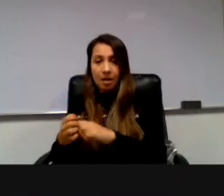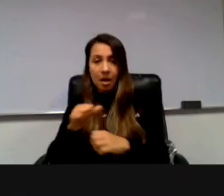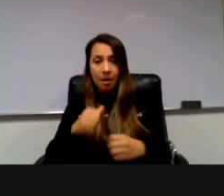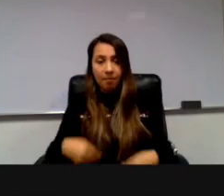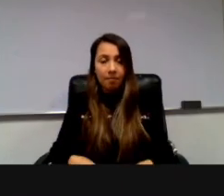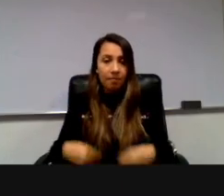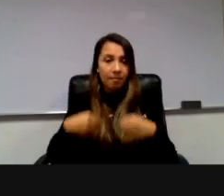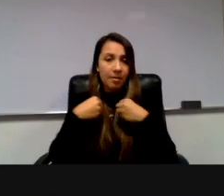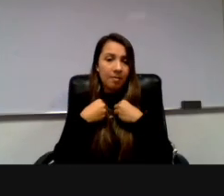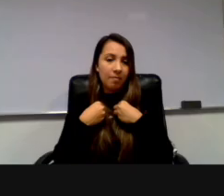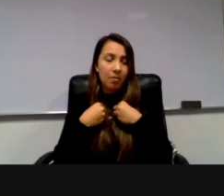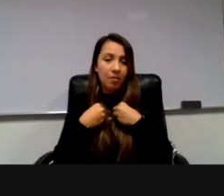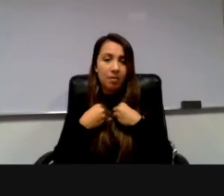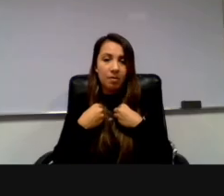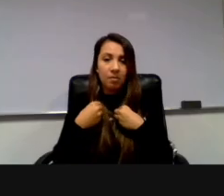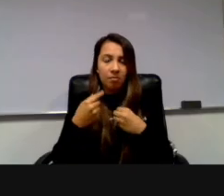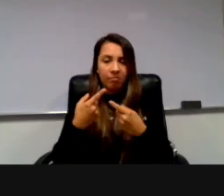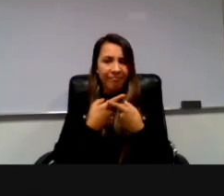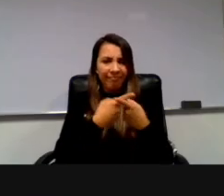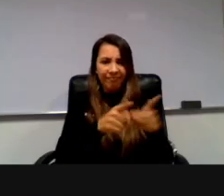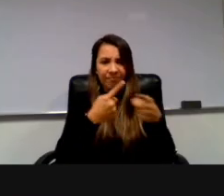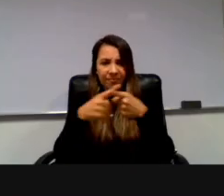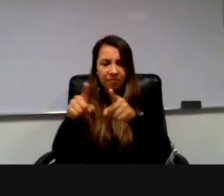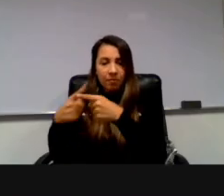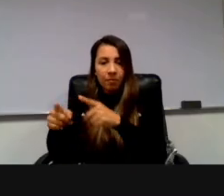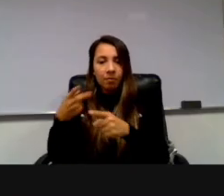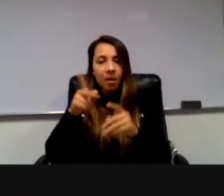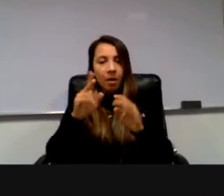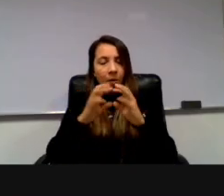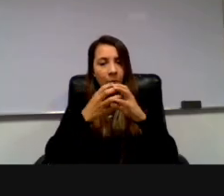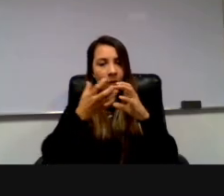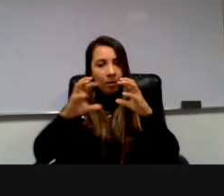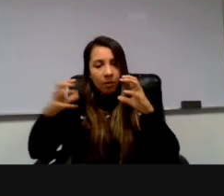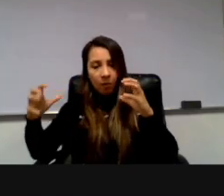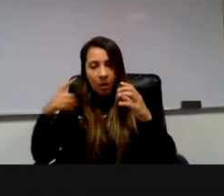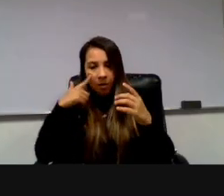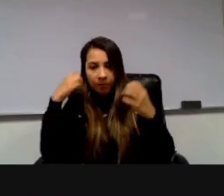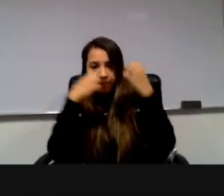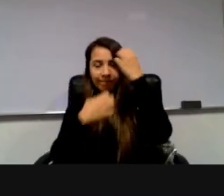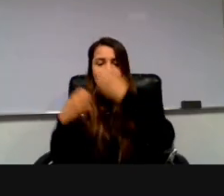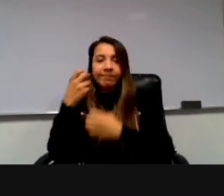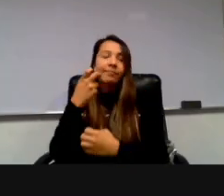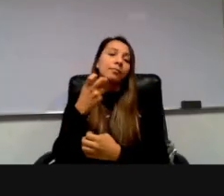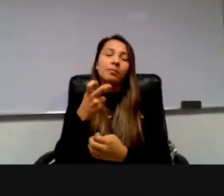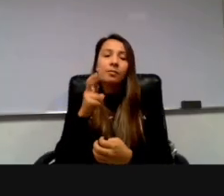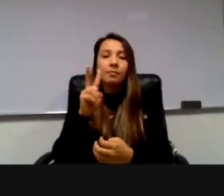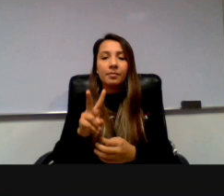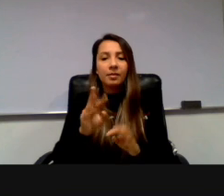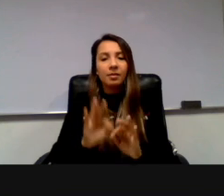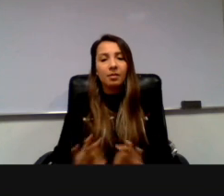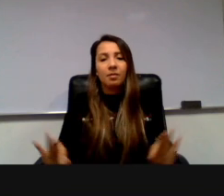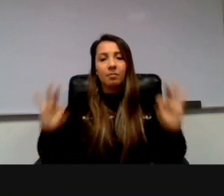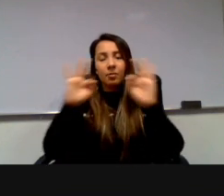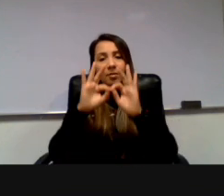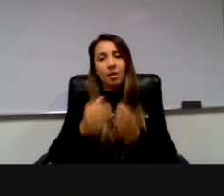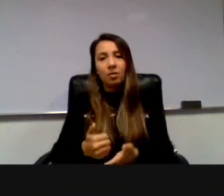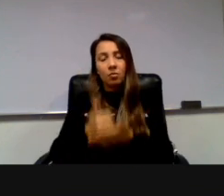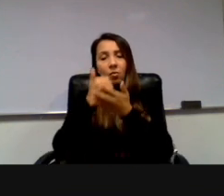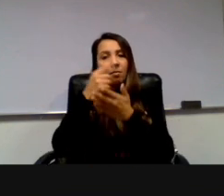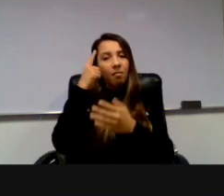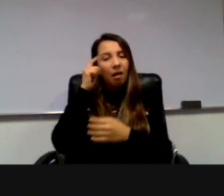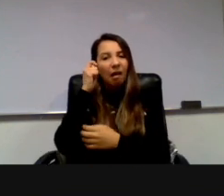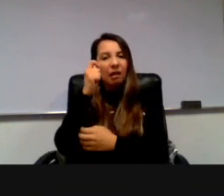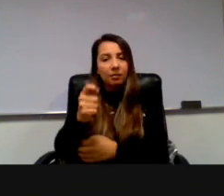que morfológicamente son muy, muy dispares, ¿no? Entonces esto ofreció una ventana muy importante para los estudios de